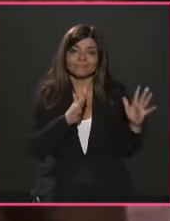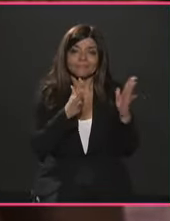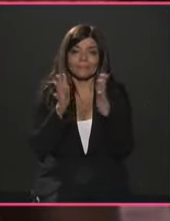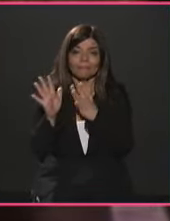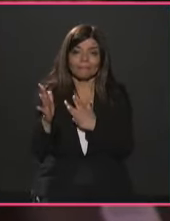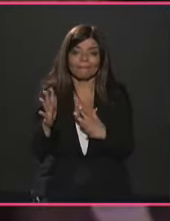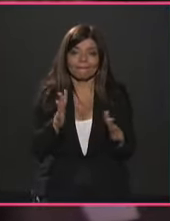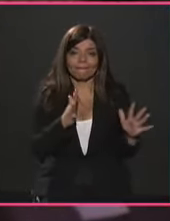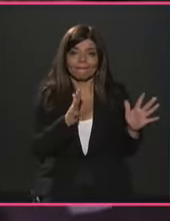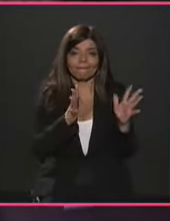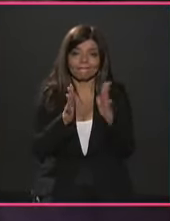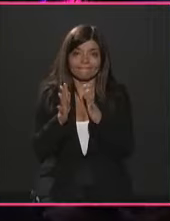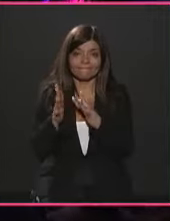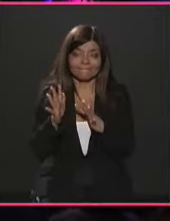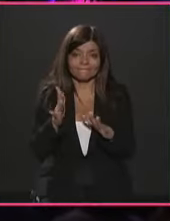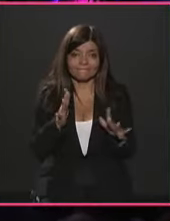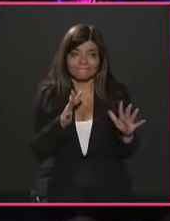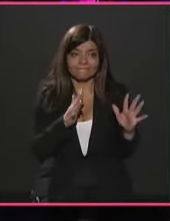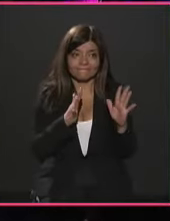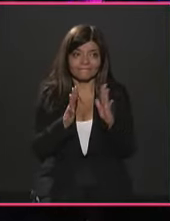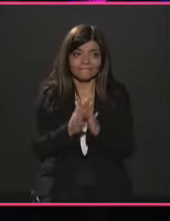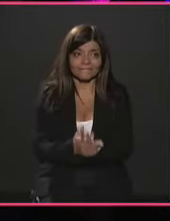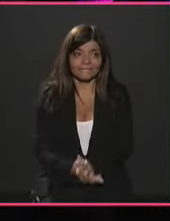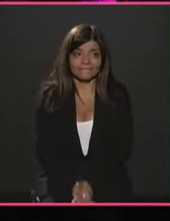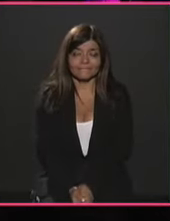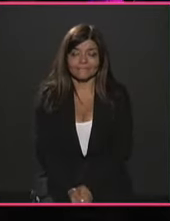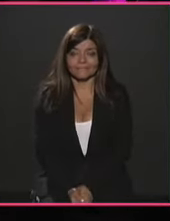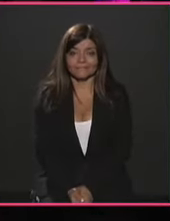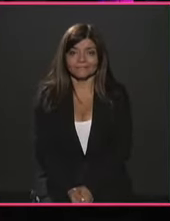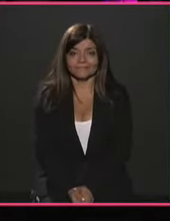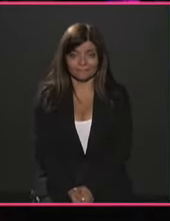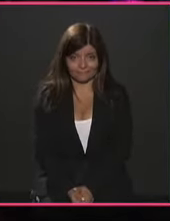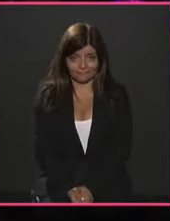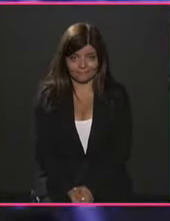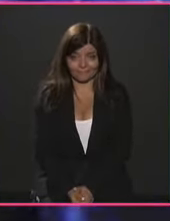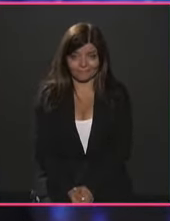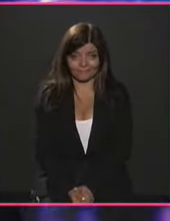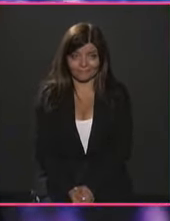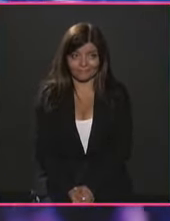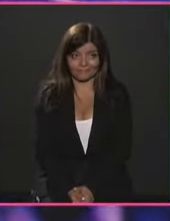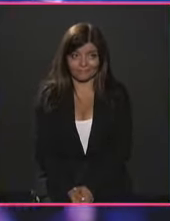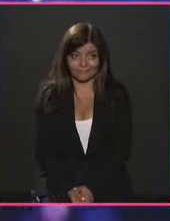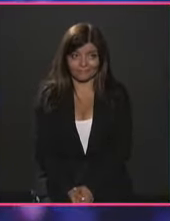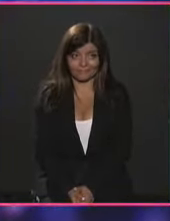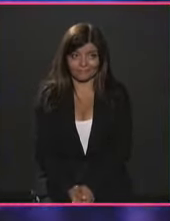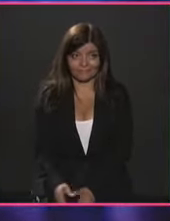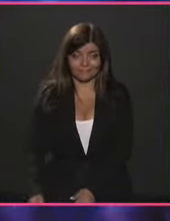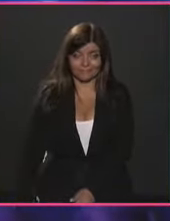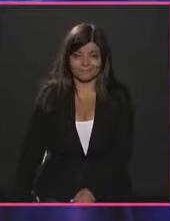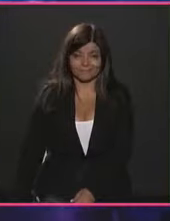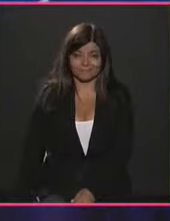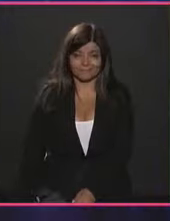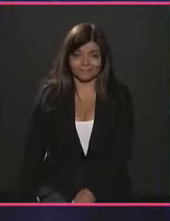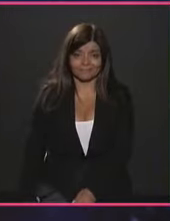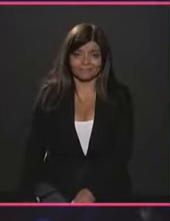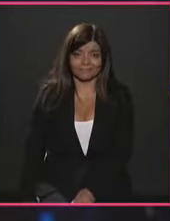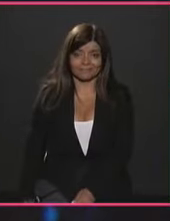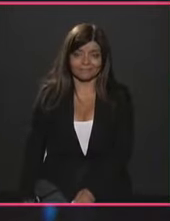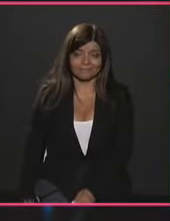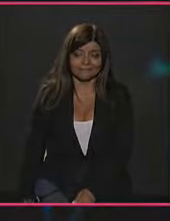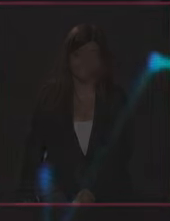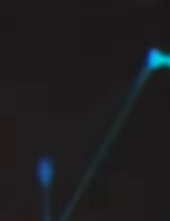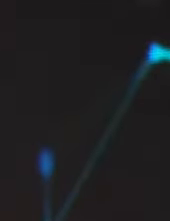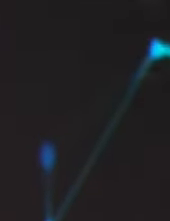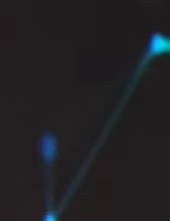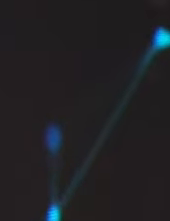planeta Lara Gracias por esta presentación y el siguiente invitado ahora vamos